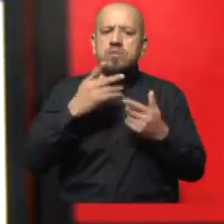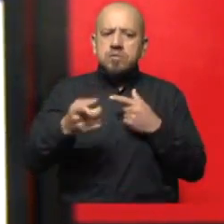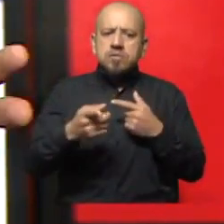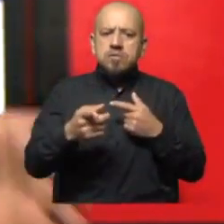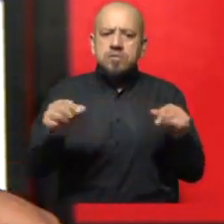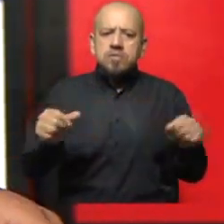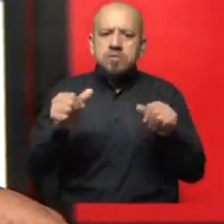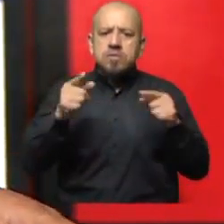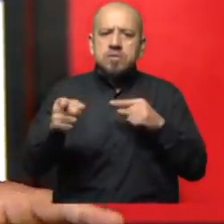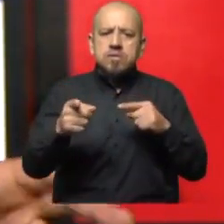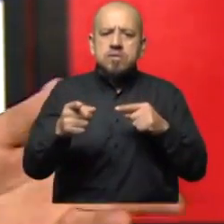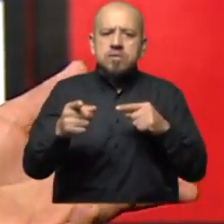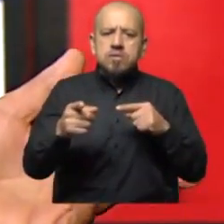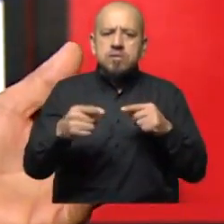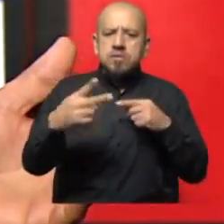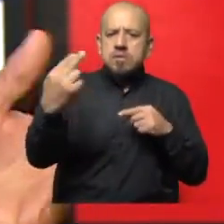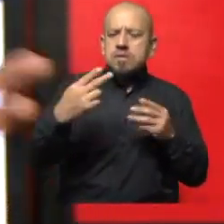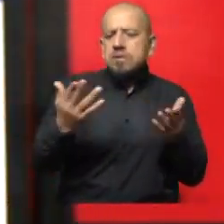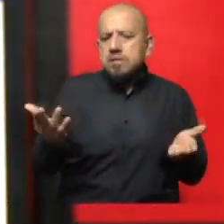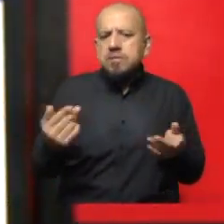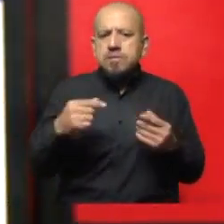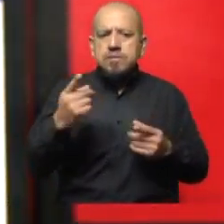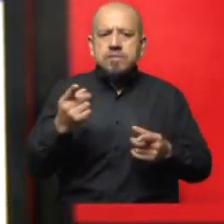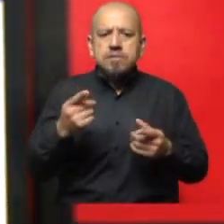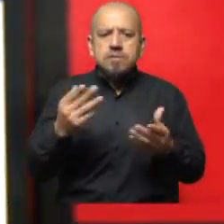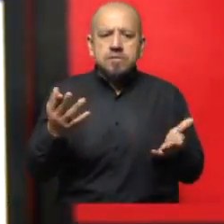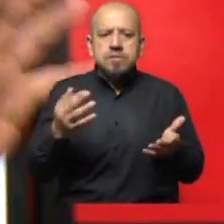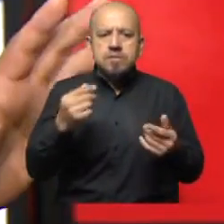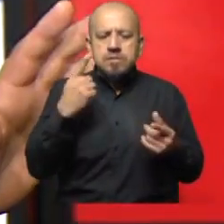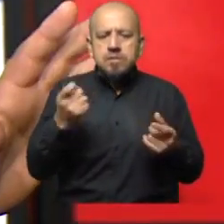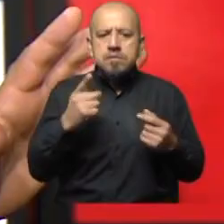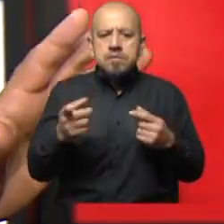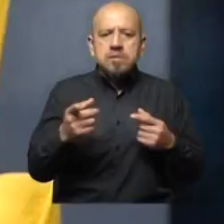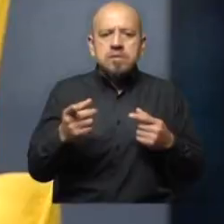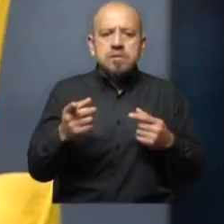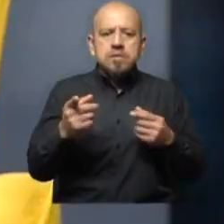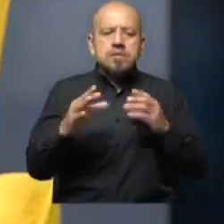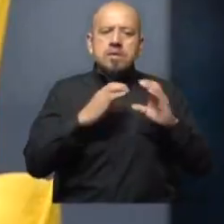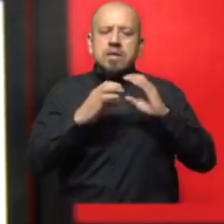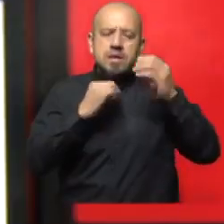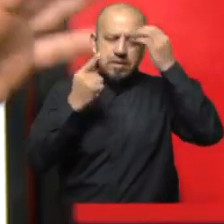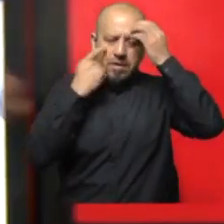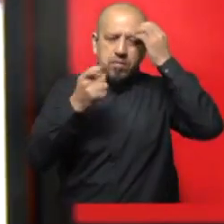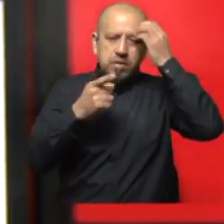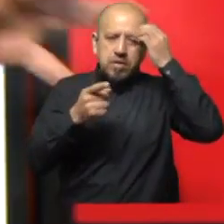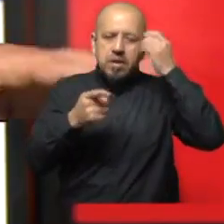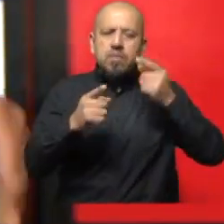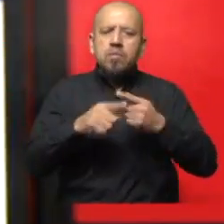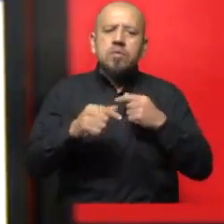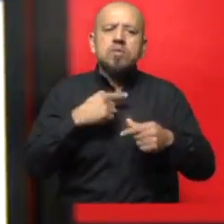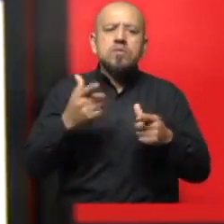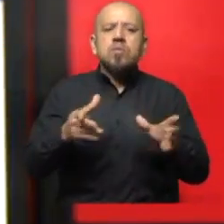afrontarse al público el público eso aunque no sepa los energéticos los residuos yo te para una banda está